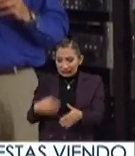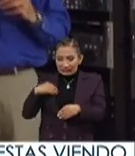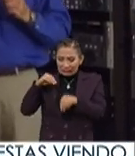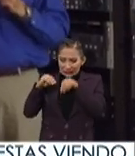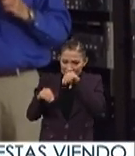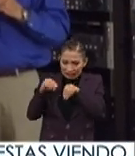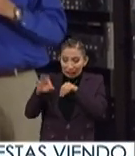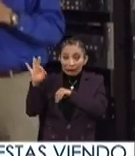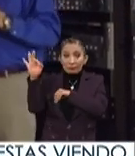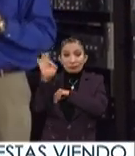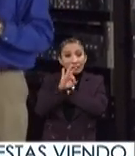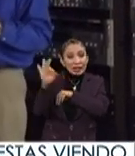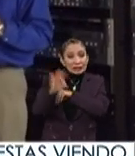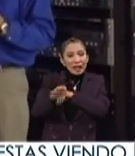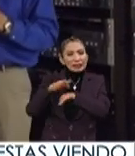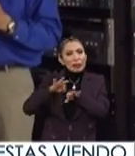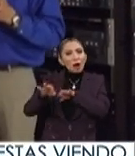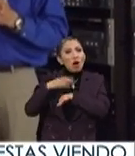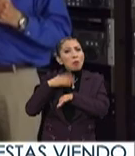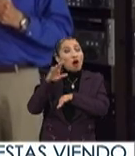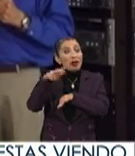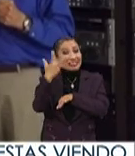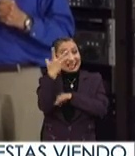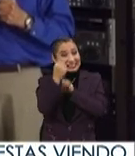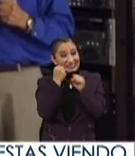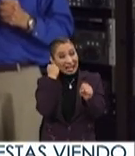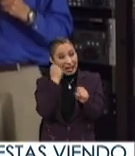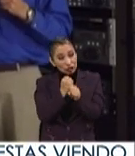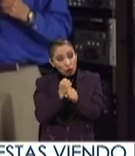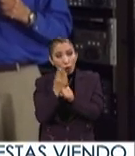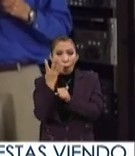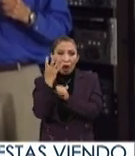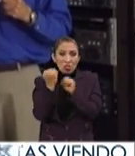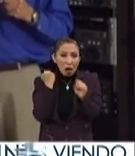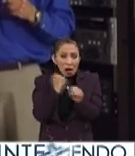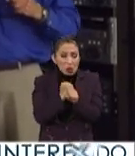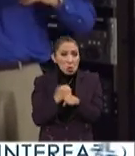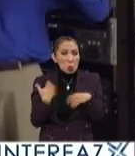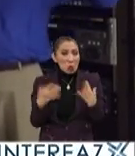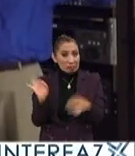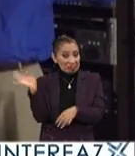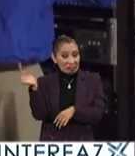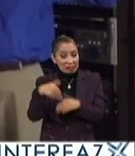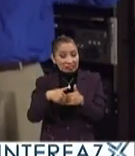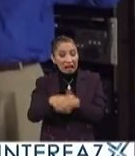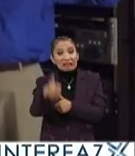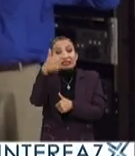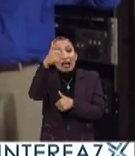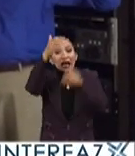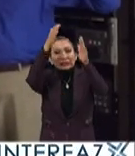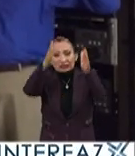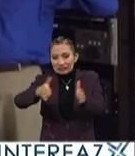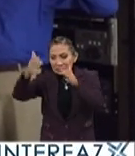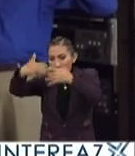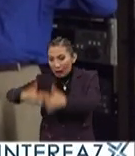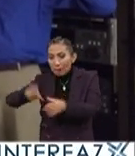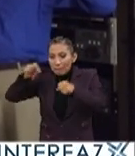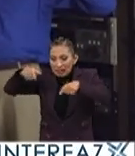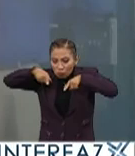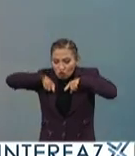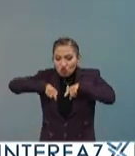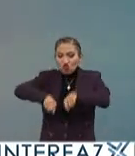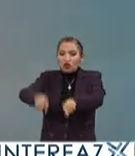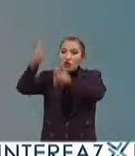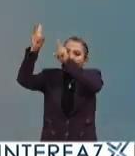empezar probablemente una tarea de unos 3 años o 4 años con 6 máquinas trabajando al mismo